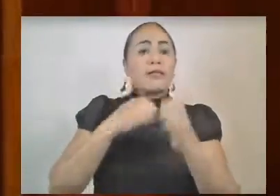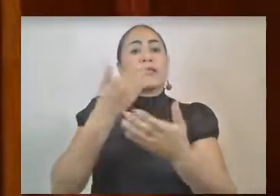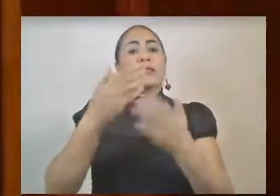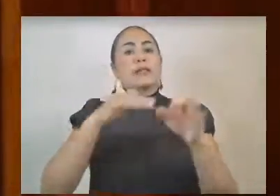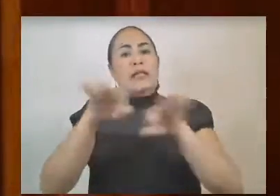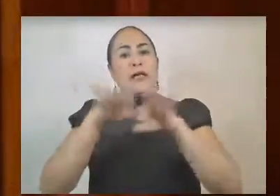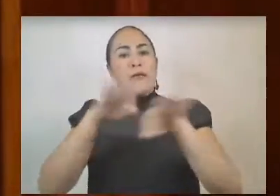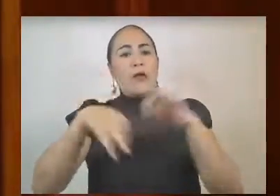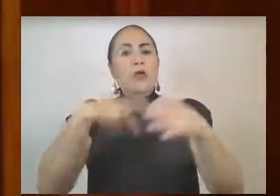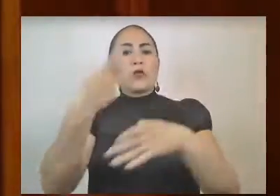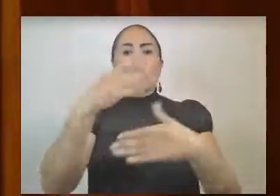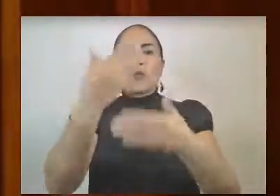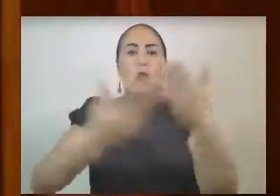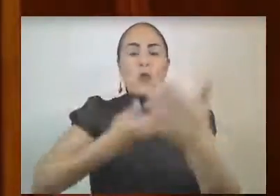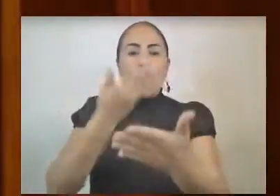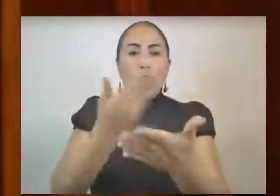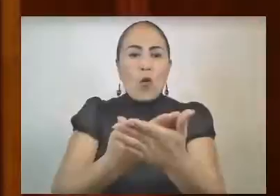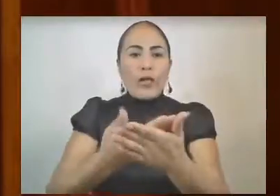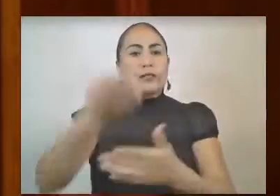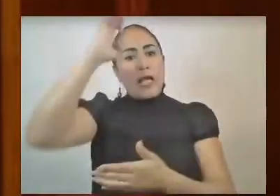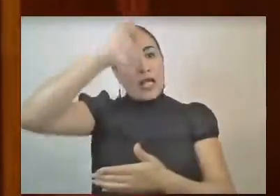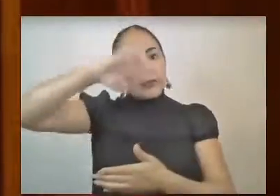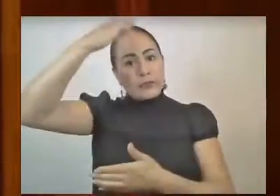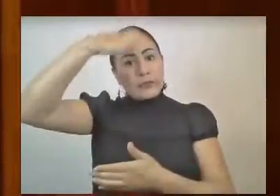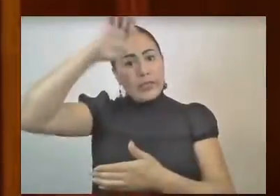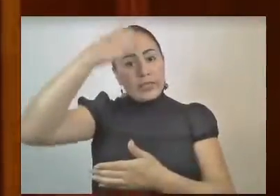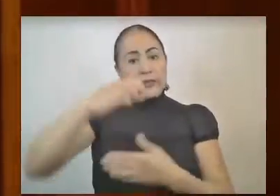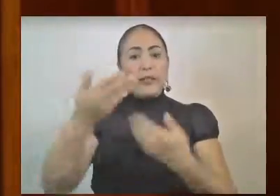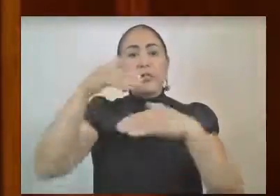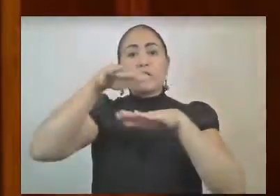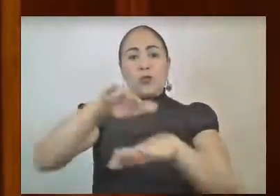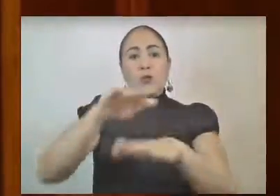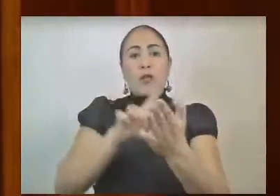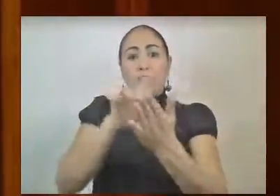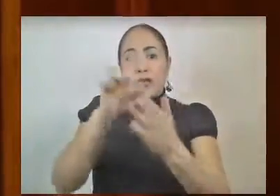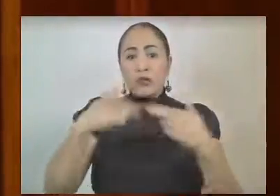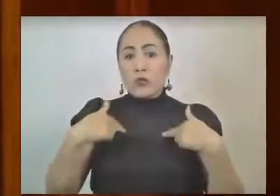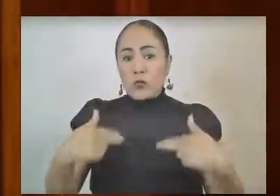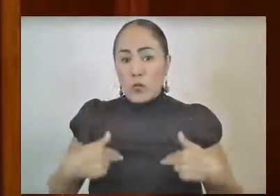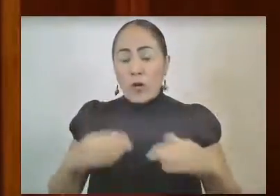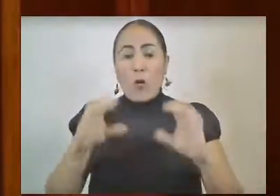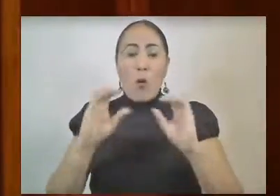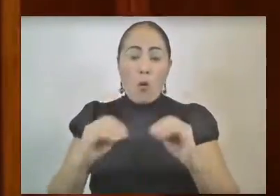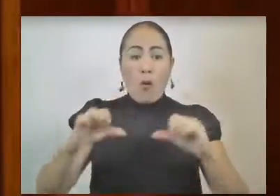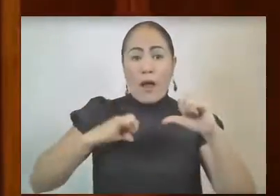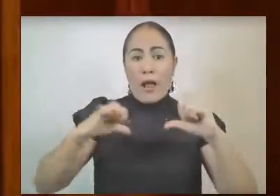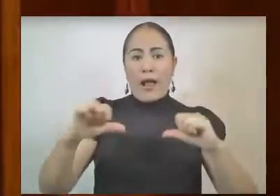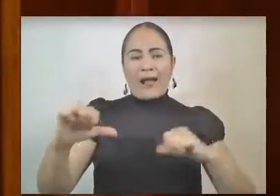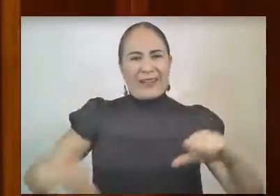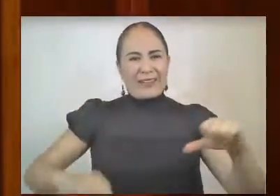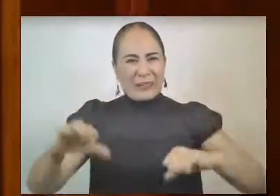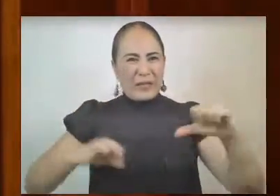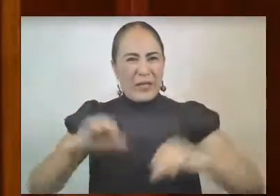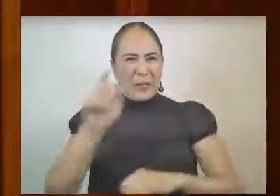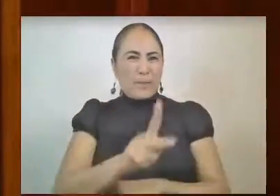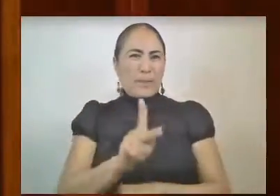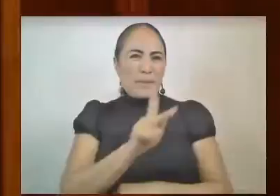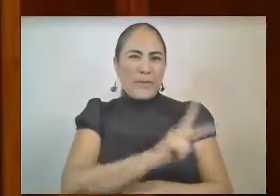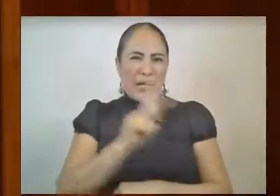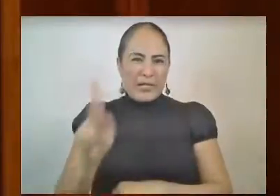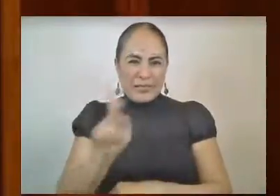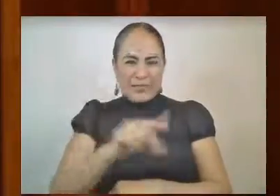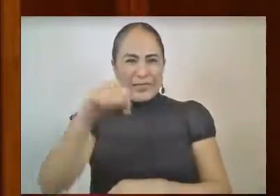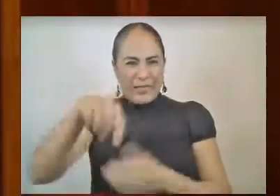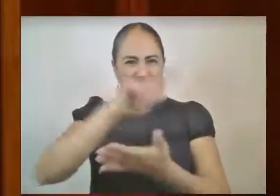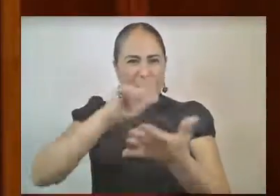programa de trabajo, la experiencia en materia de derechos humanos o actividades afines reconocidas por las leyes mexicanas y